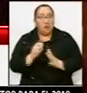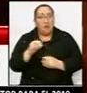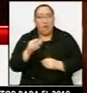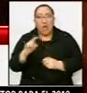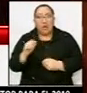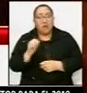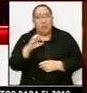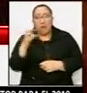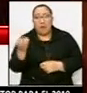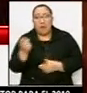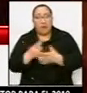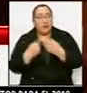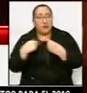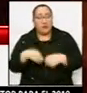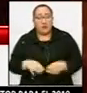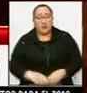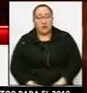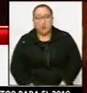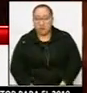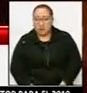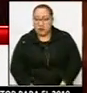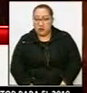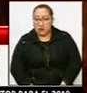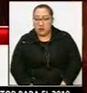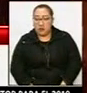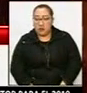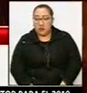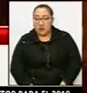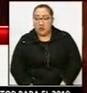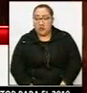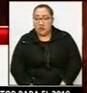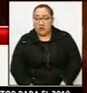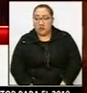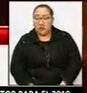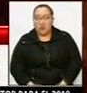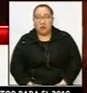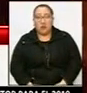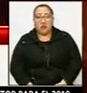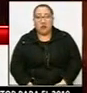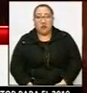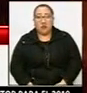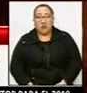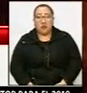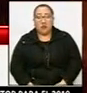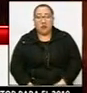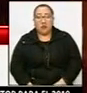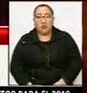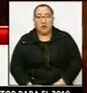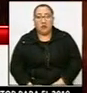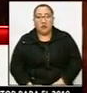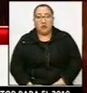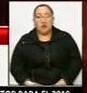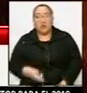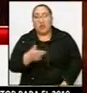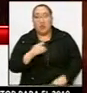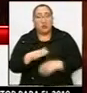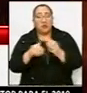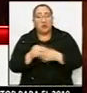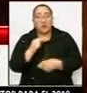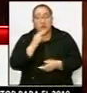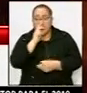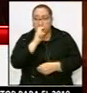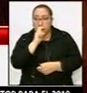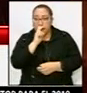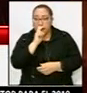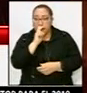demás, que va perdiéndose debido a la falta de represamientos, de cosecha de aguas, de irrigaciones y de previsiones, que